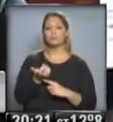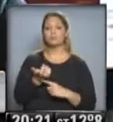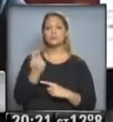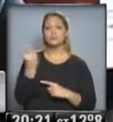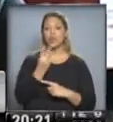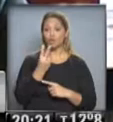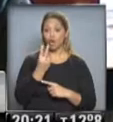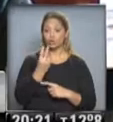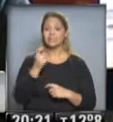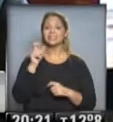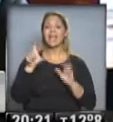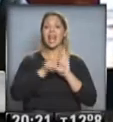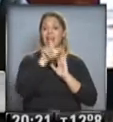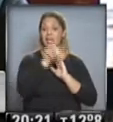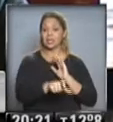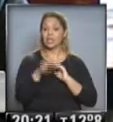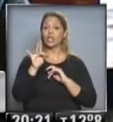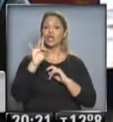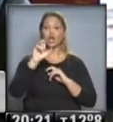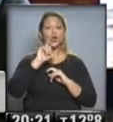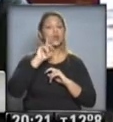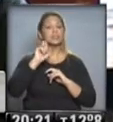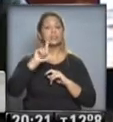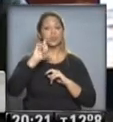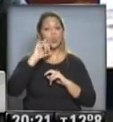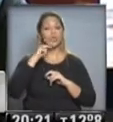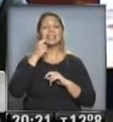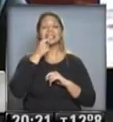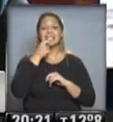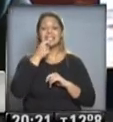Diana Conti y el propio Carlos Kunkel, entre otros. De